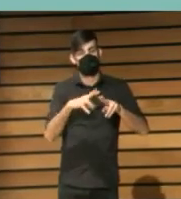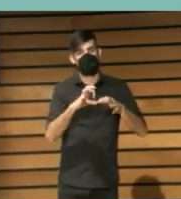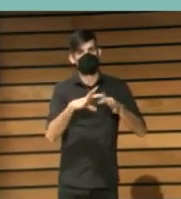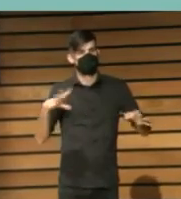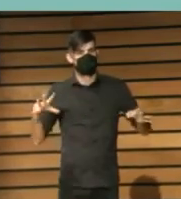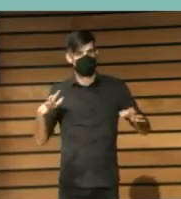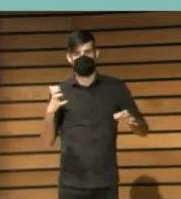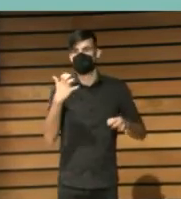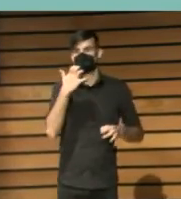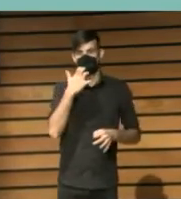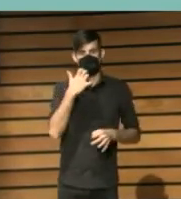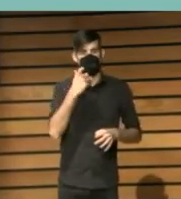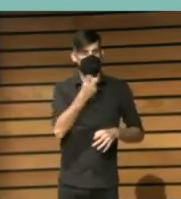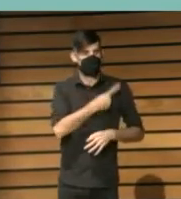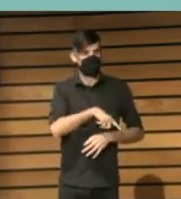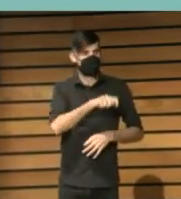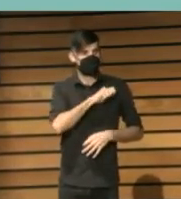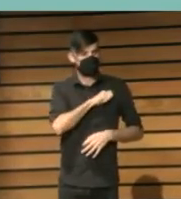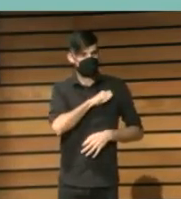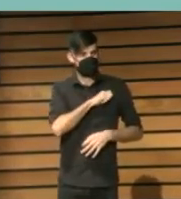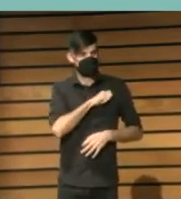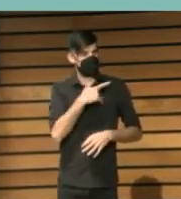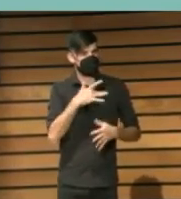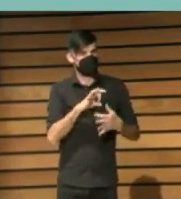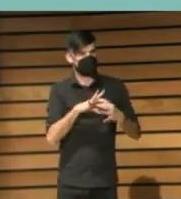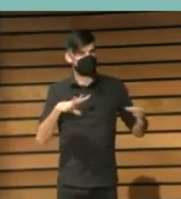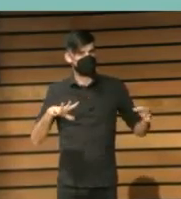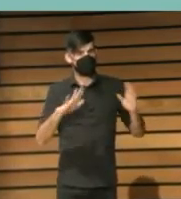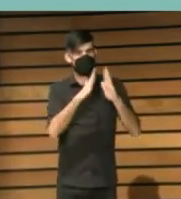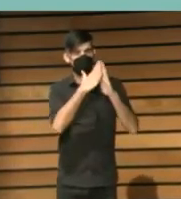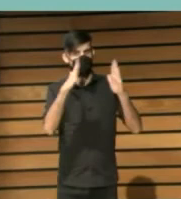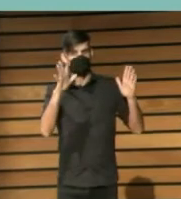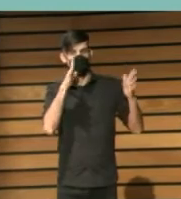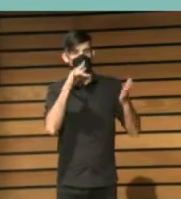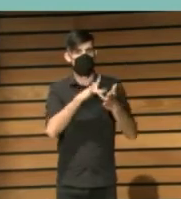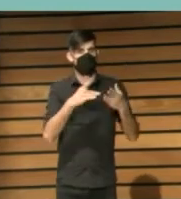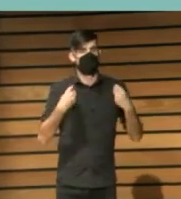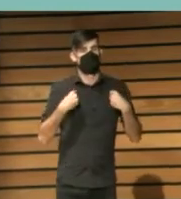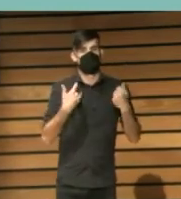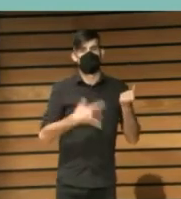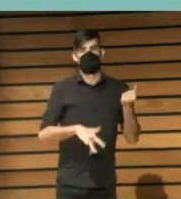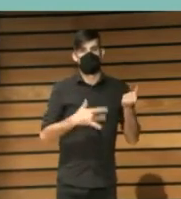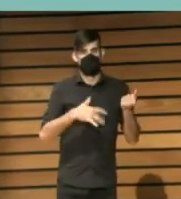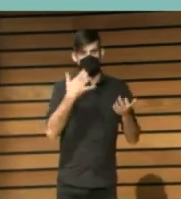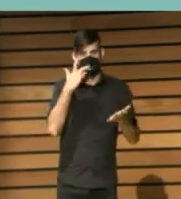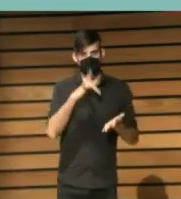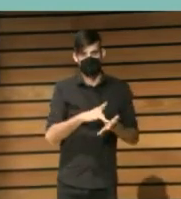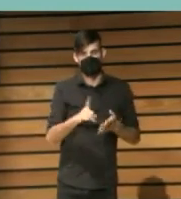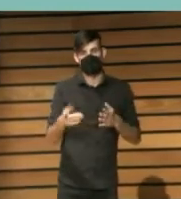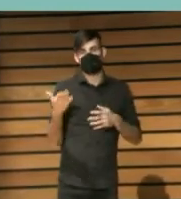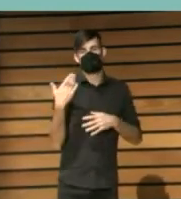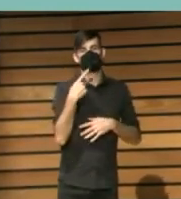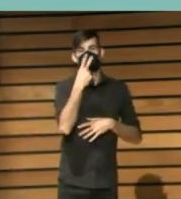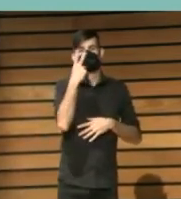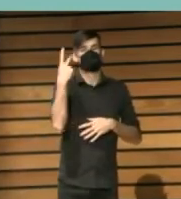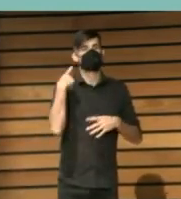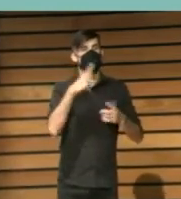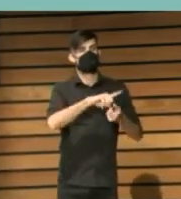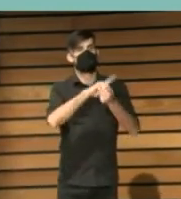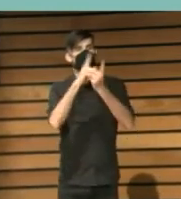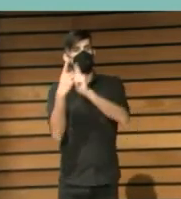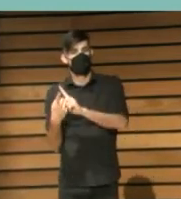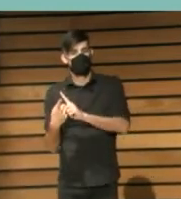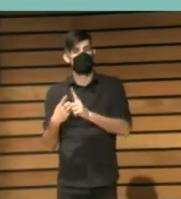doy un ejemplo que es de España, no tiene nada que ver con bibliotecas. Yo vivo ahora en Sevilla. El cambio hace 2 años de la ruta de Semana